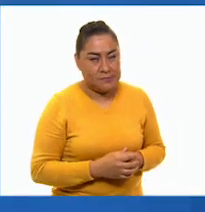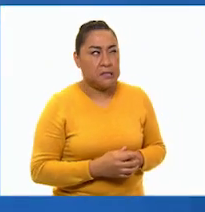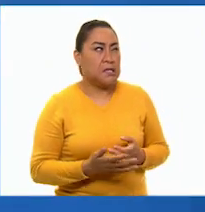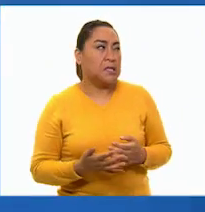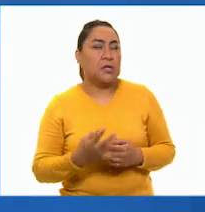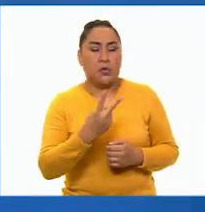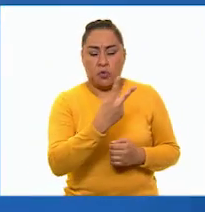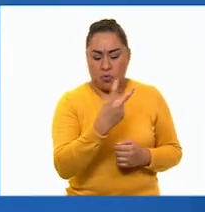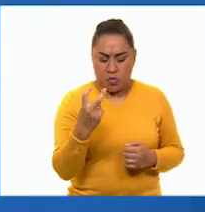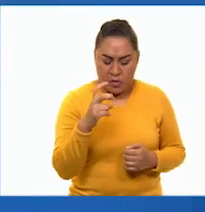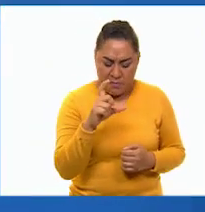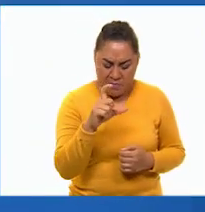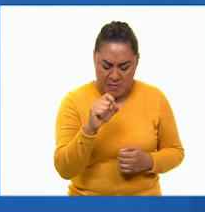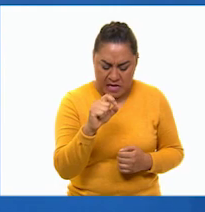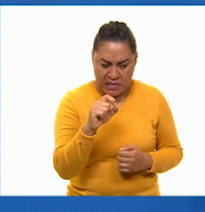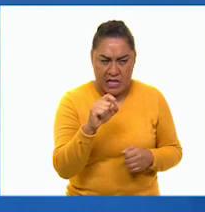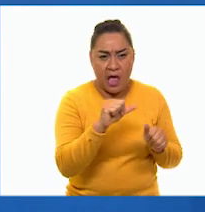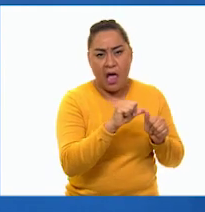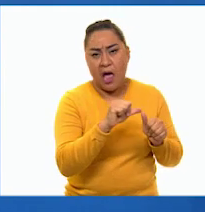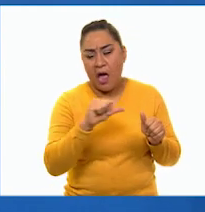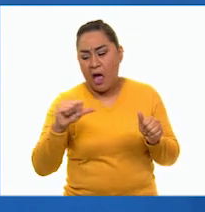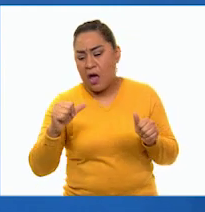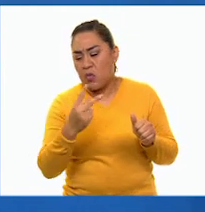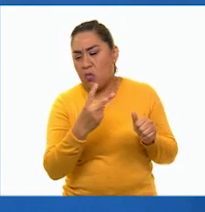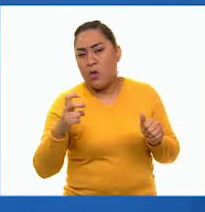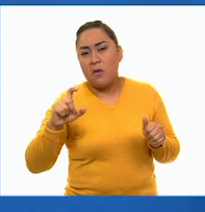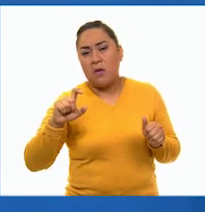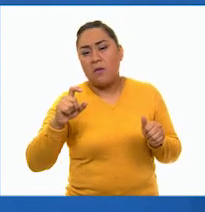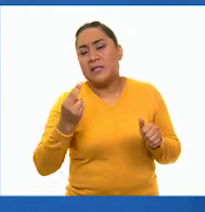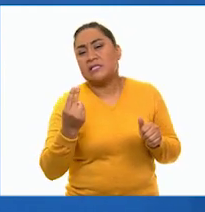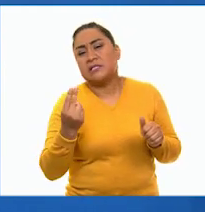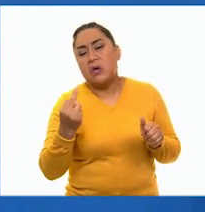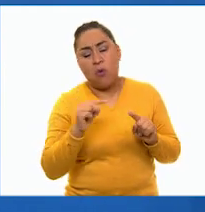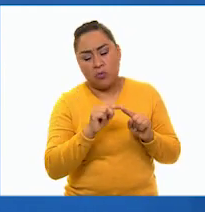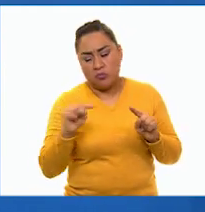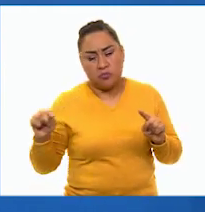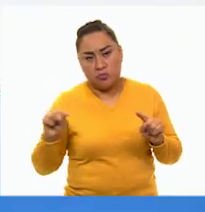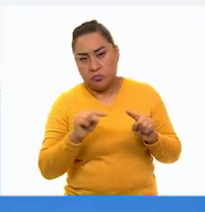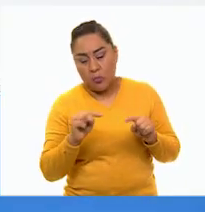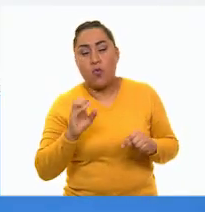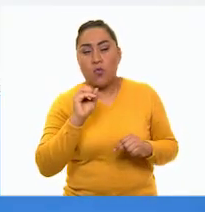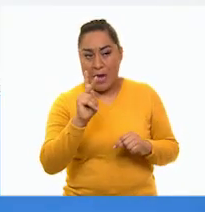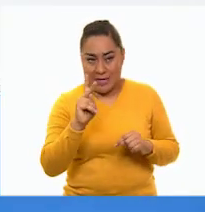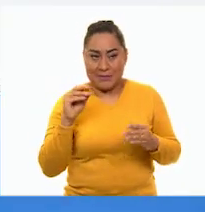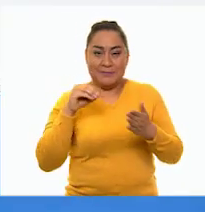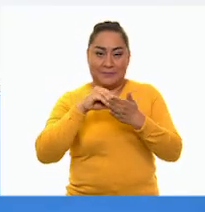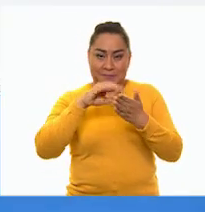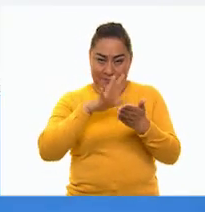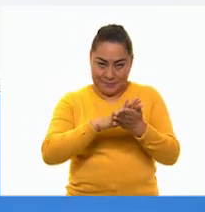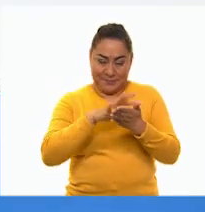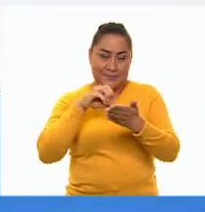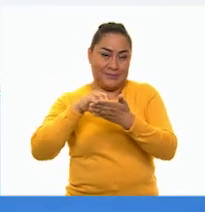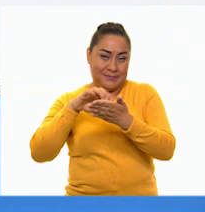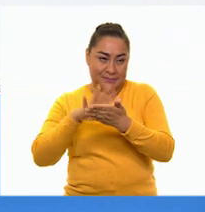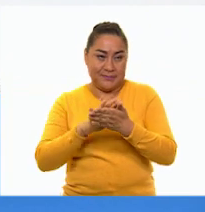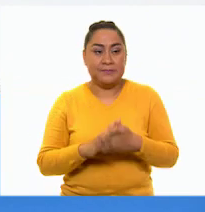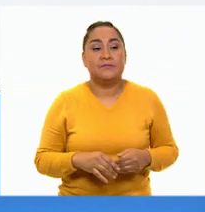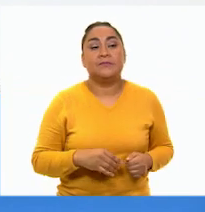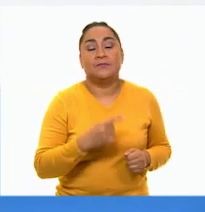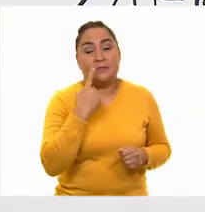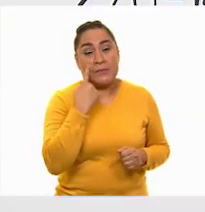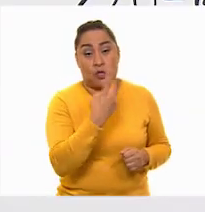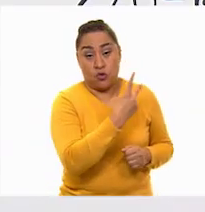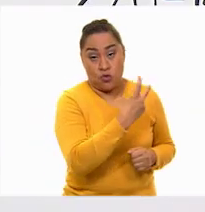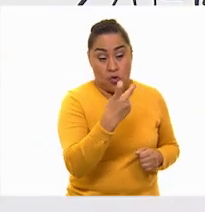el 220 y el 225. Entonces aquí lo anotamos. Aquí vamos a trabajar entre el 220